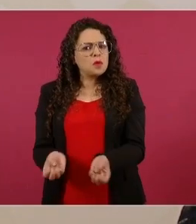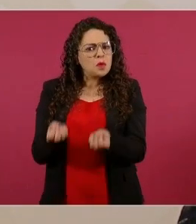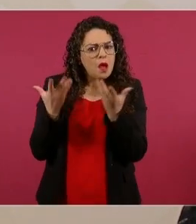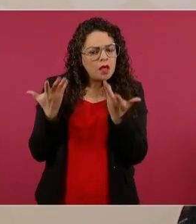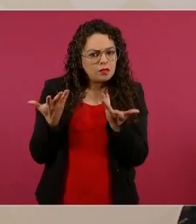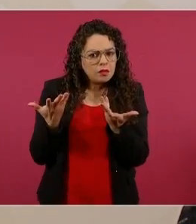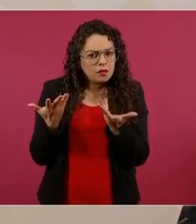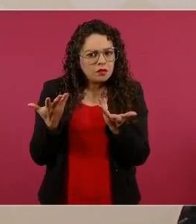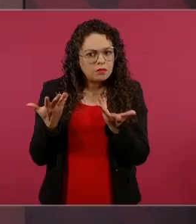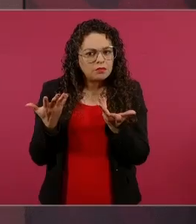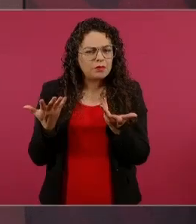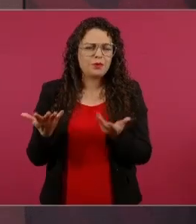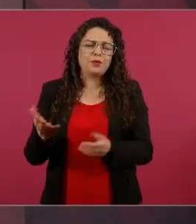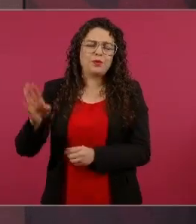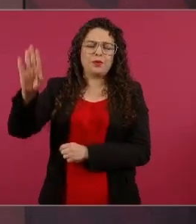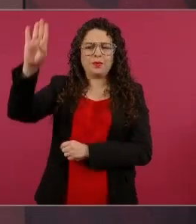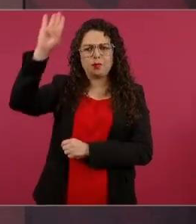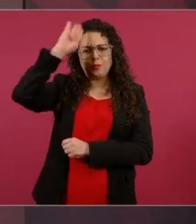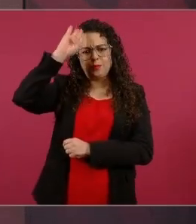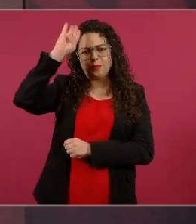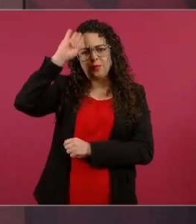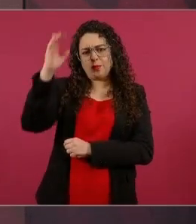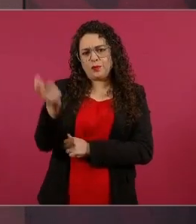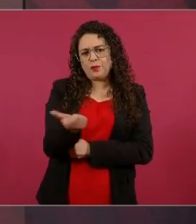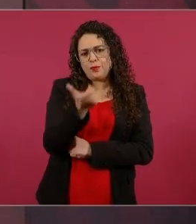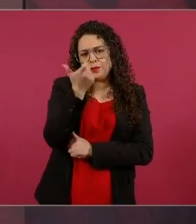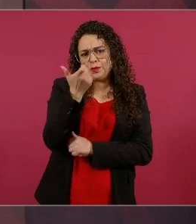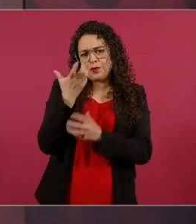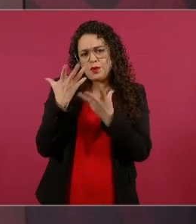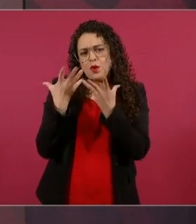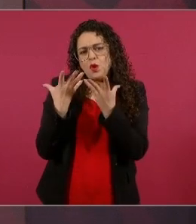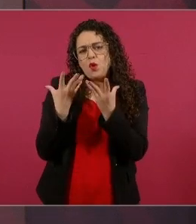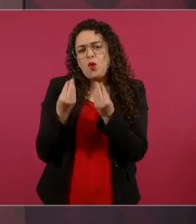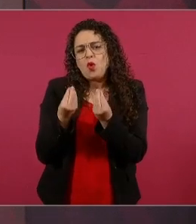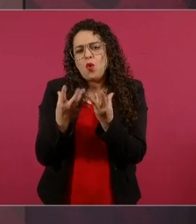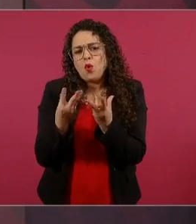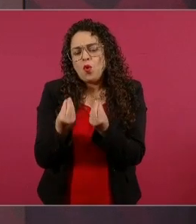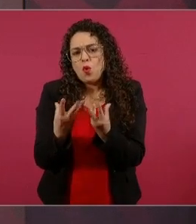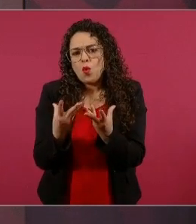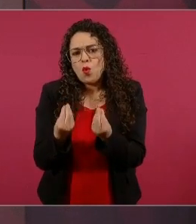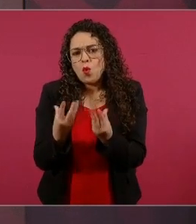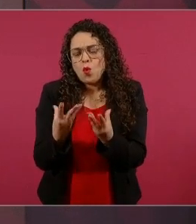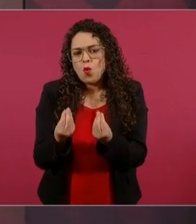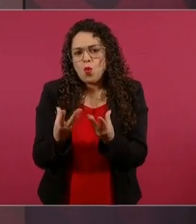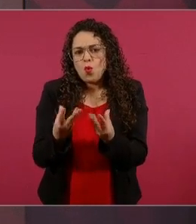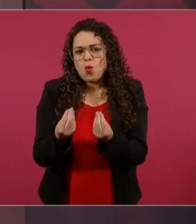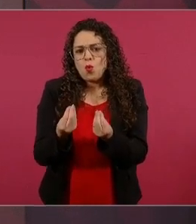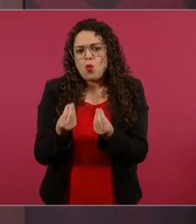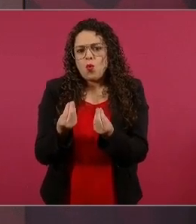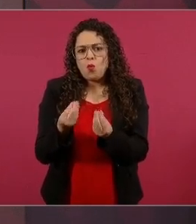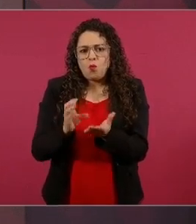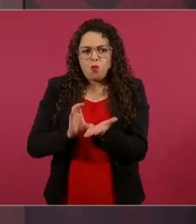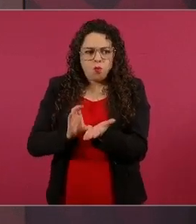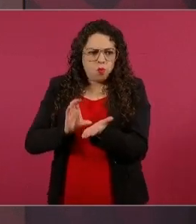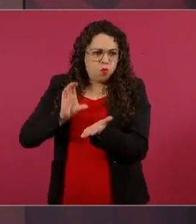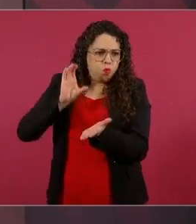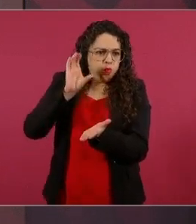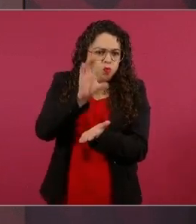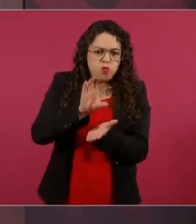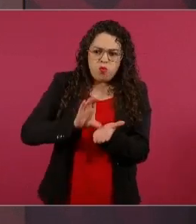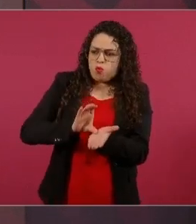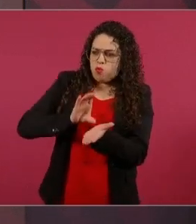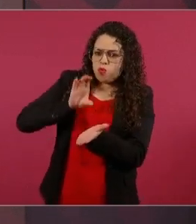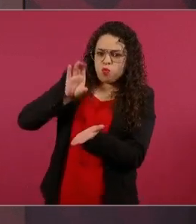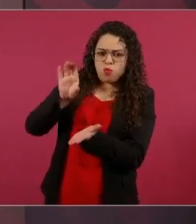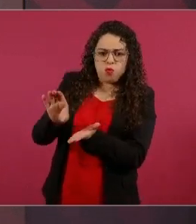gasa muchísimo dinero y resulta que eso no está en